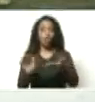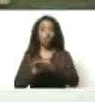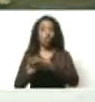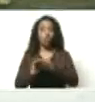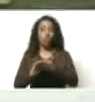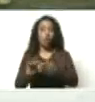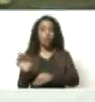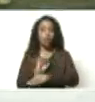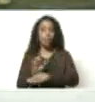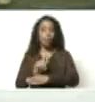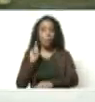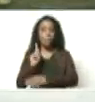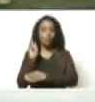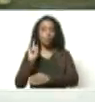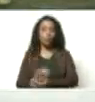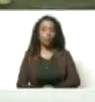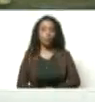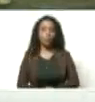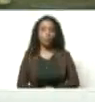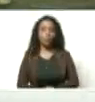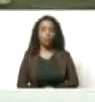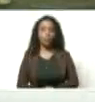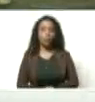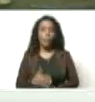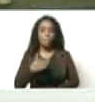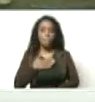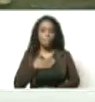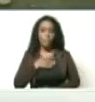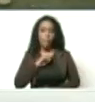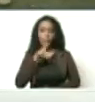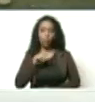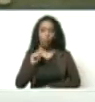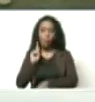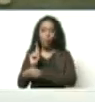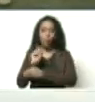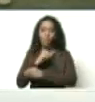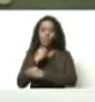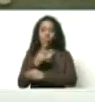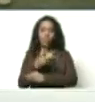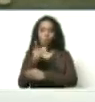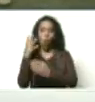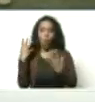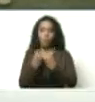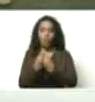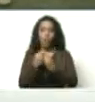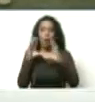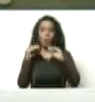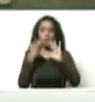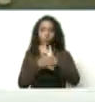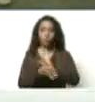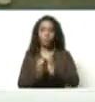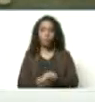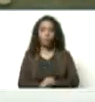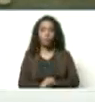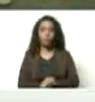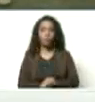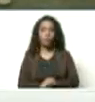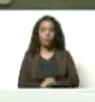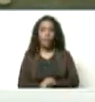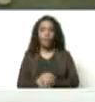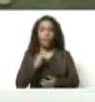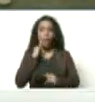concreta me pregunta al vocero compañero que está hablando no creo que haya pedido